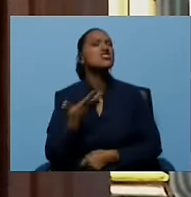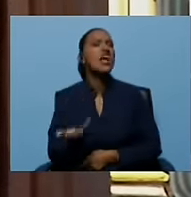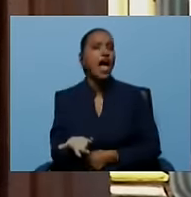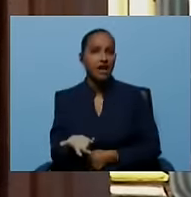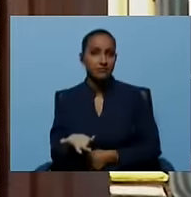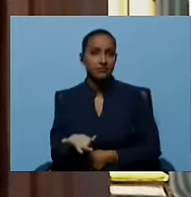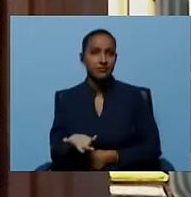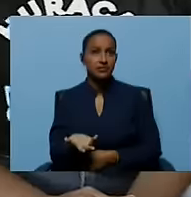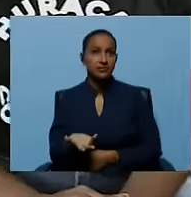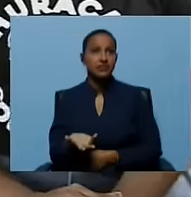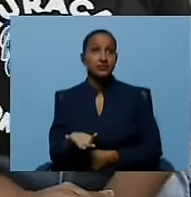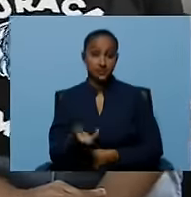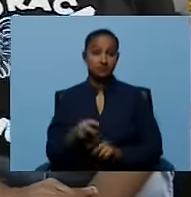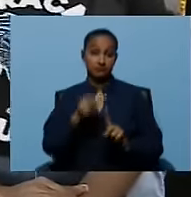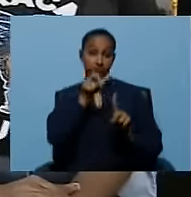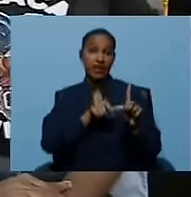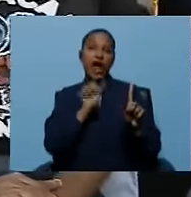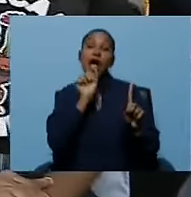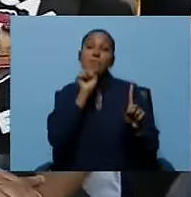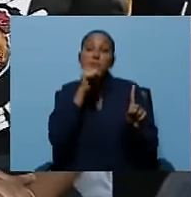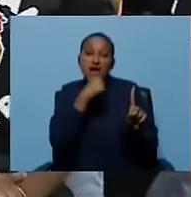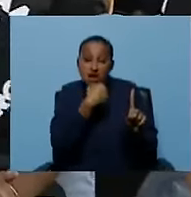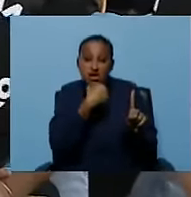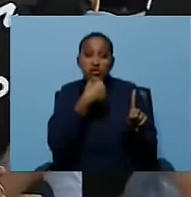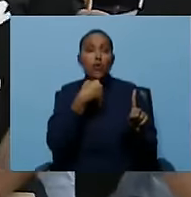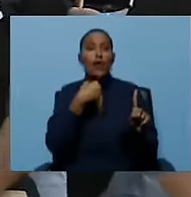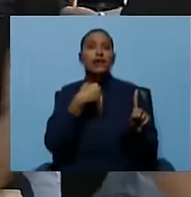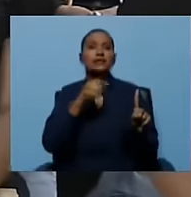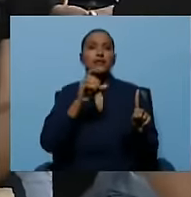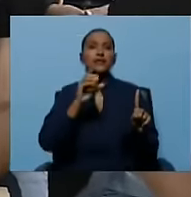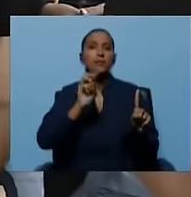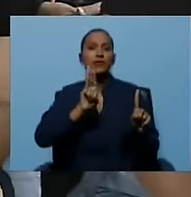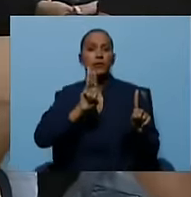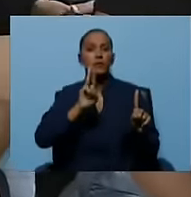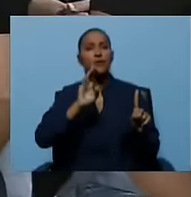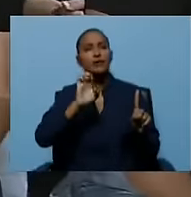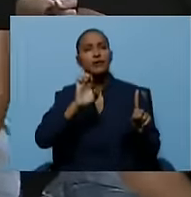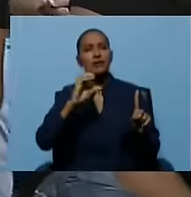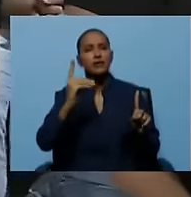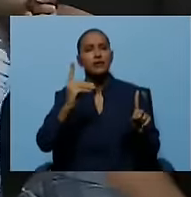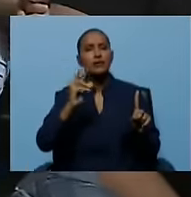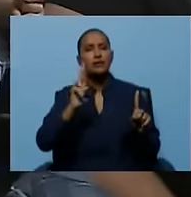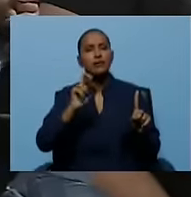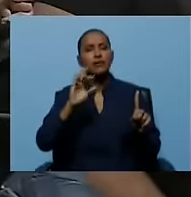El viejito decrépito de Pedro Carmona Estanga, criminal,